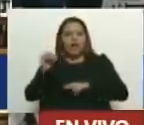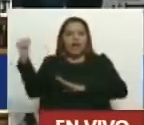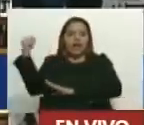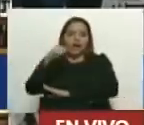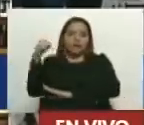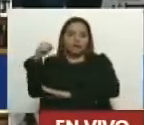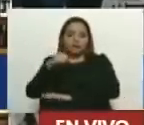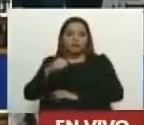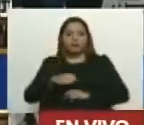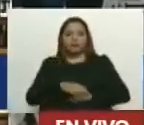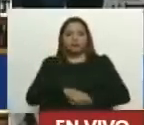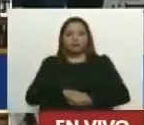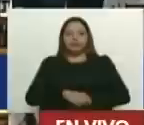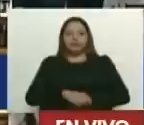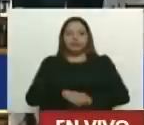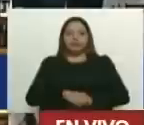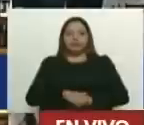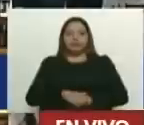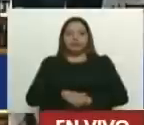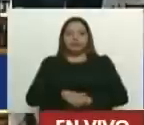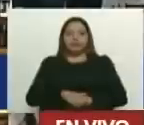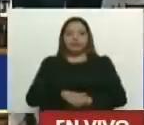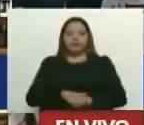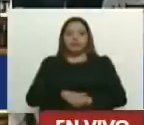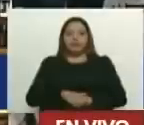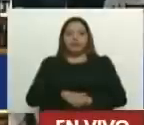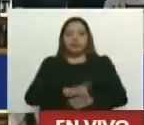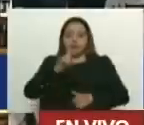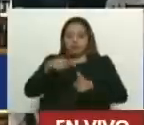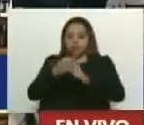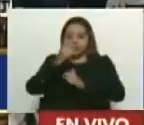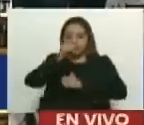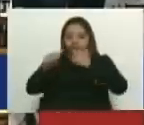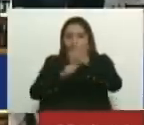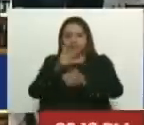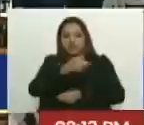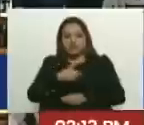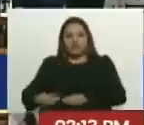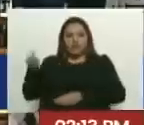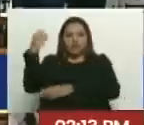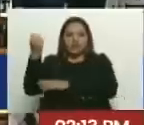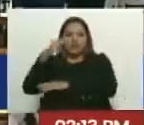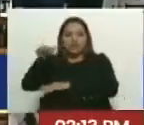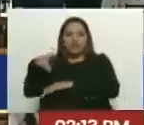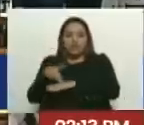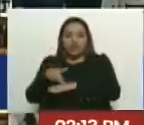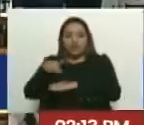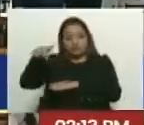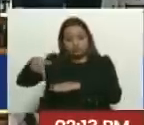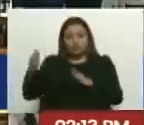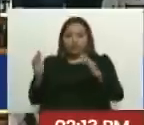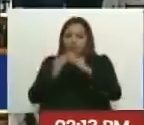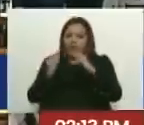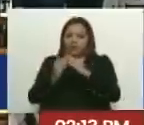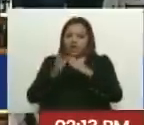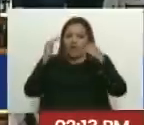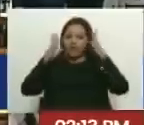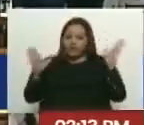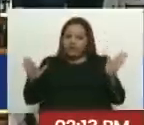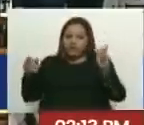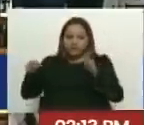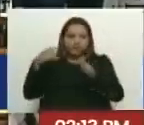Asperger. Así que, ciudadano vicepresidente de la Asamblea Nacional, esta es su casa, atento a